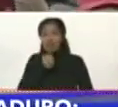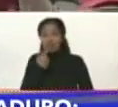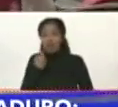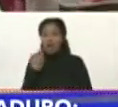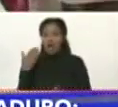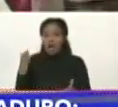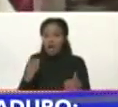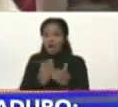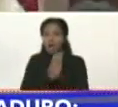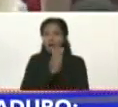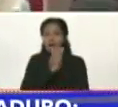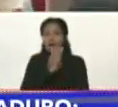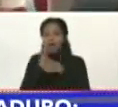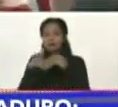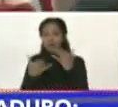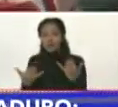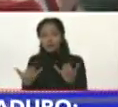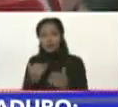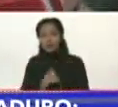herederas